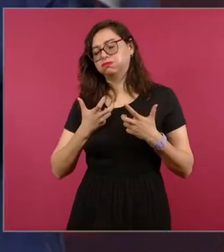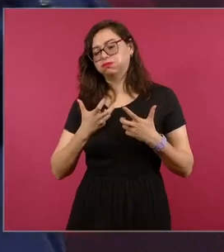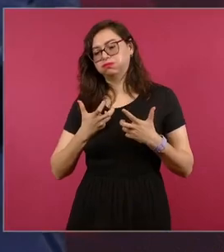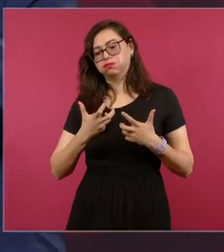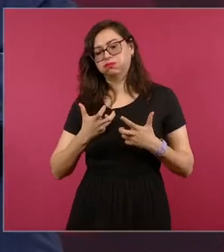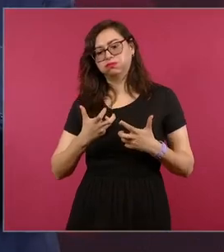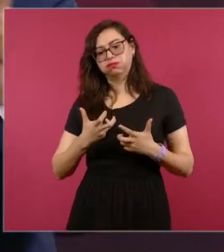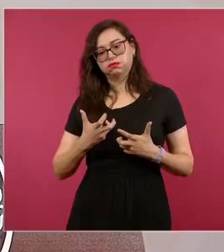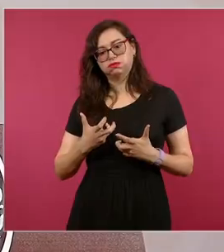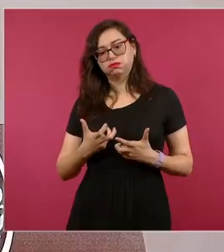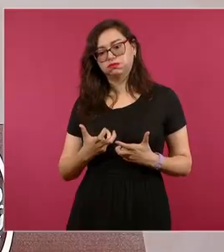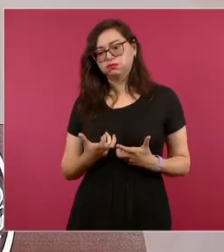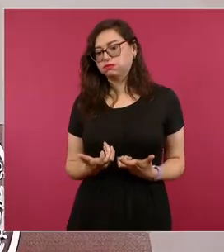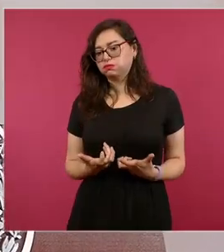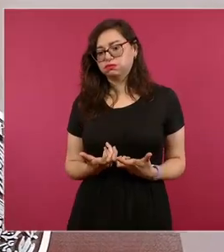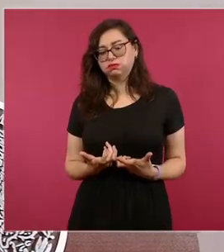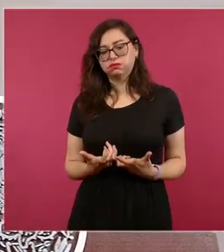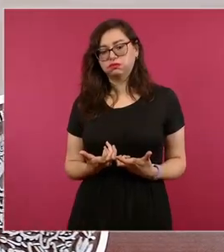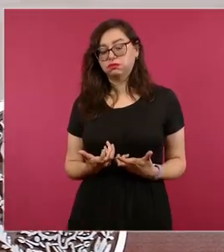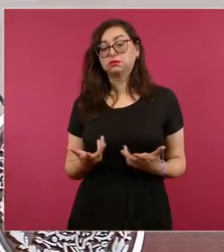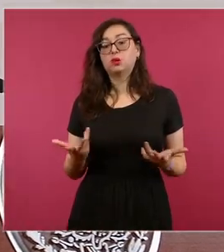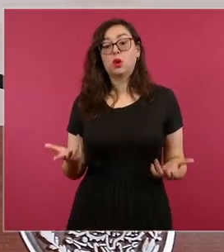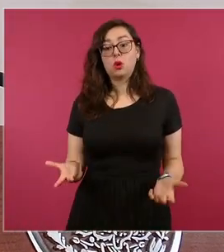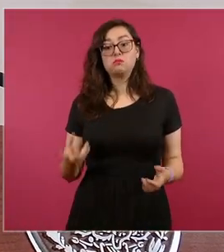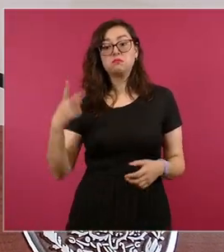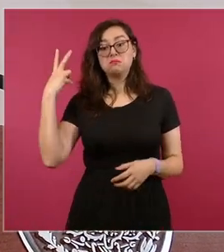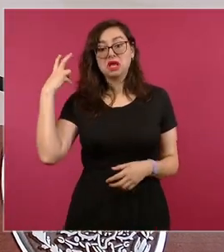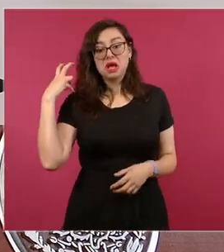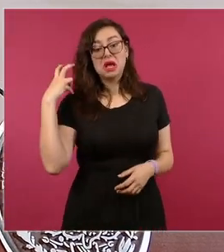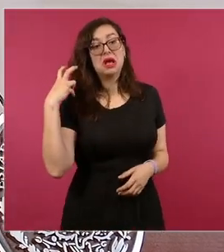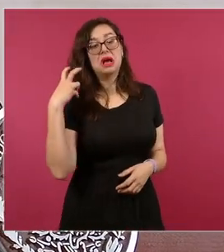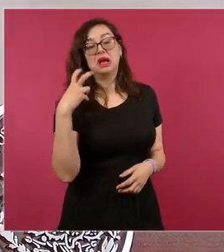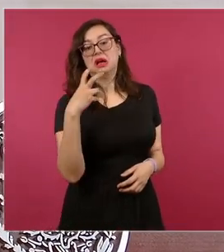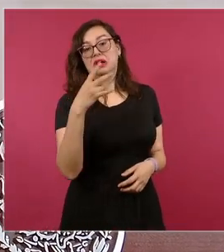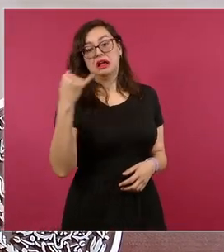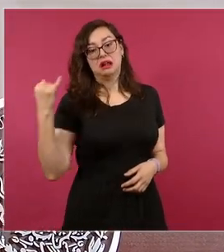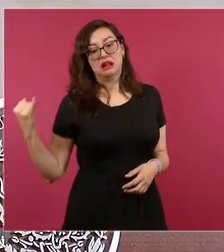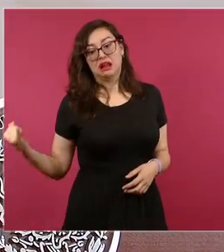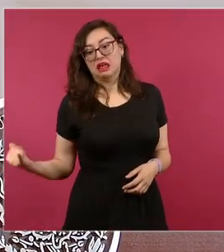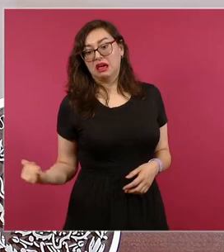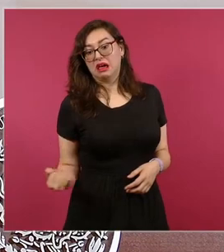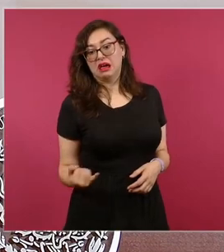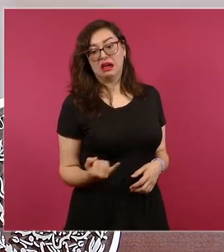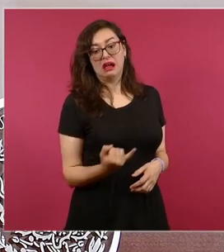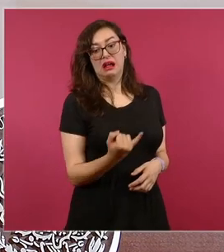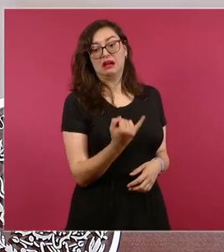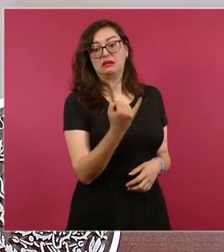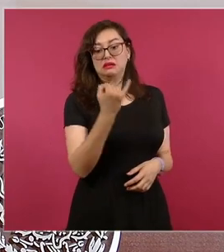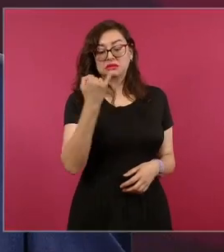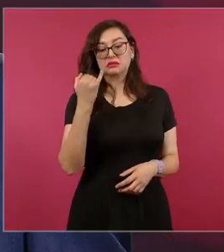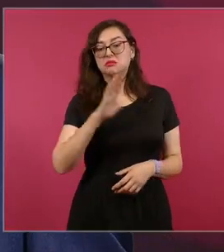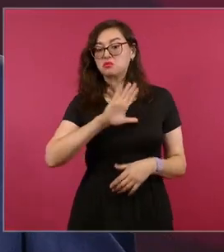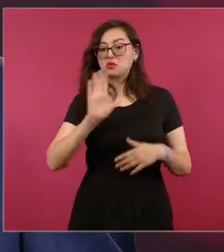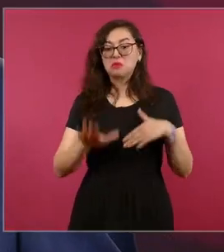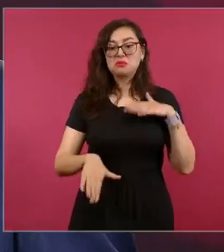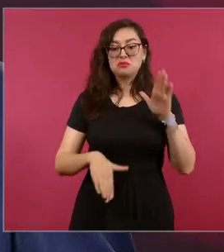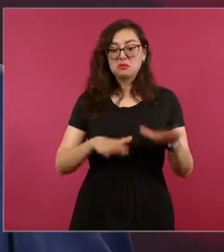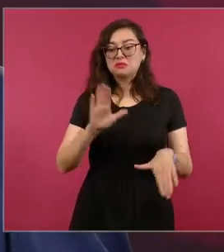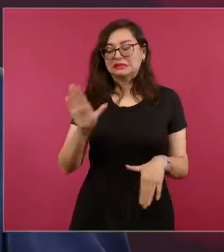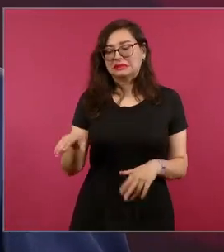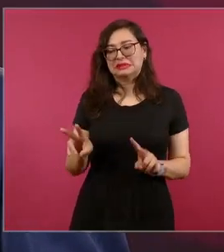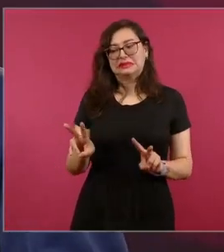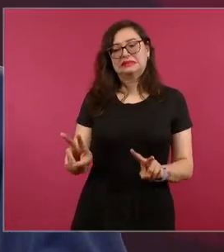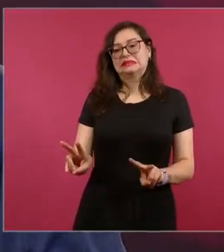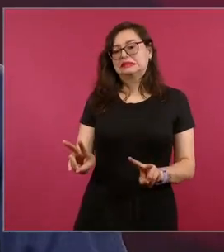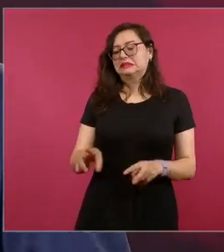por la travesía del sur al norte. Ayer, por ejemplo, hubo